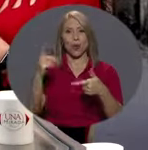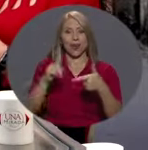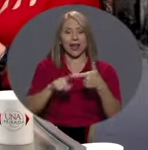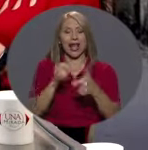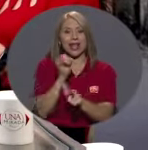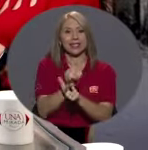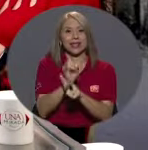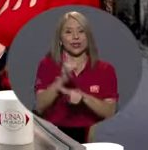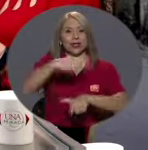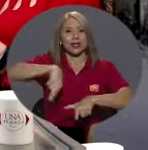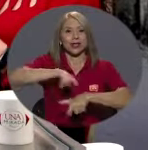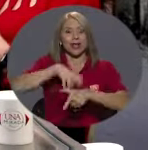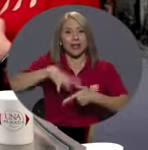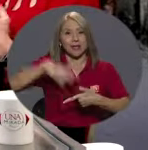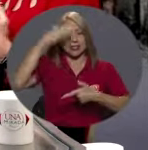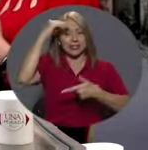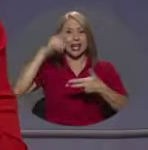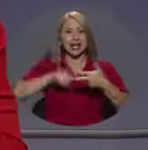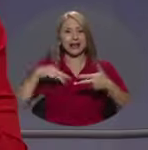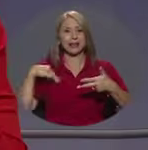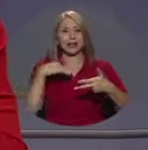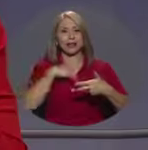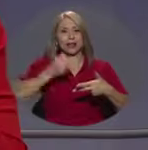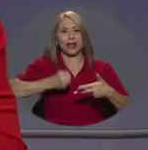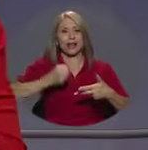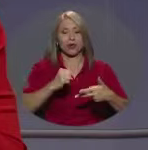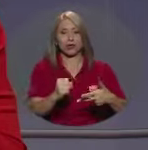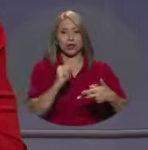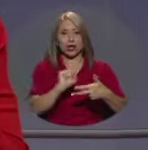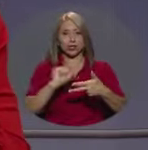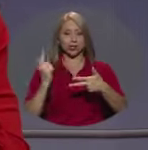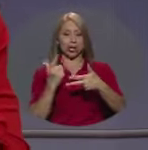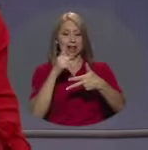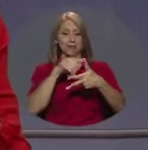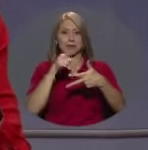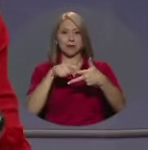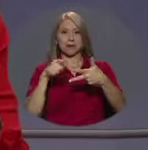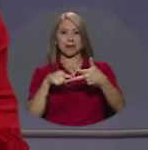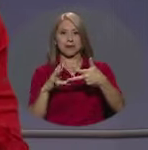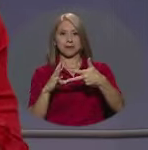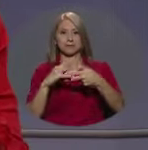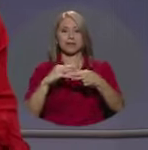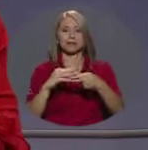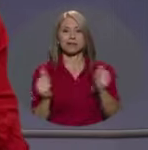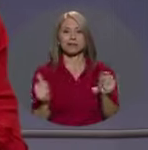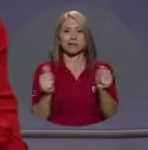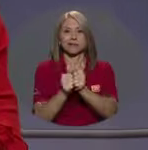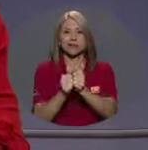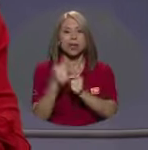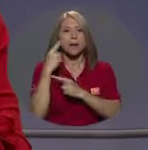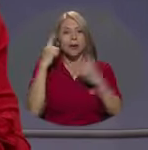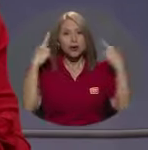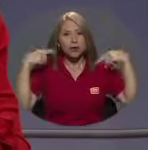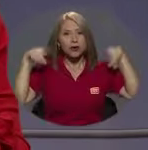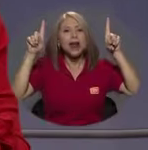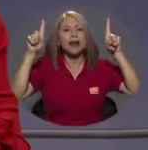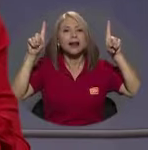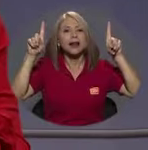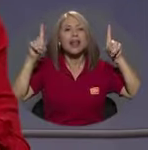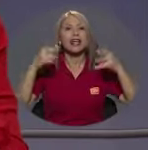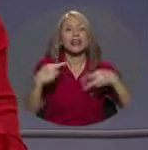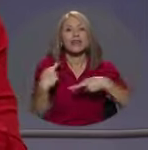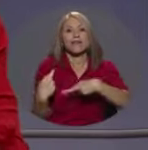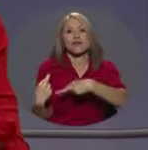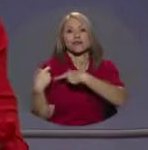Pública, el Instituto Nacional de Aprendizaje, el Ministerio de Trabajo y Seguridad Social, en pro precisamente de lograr que